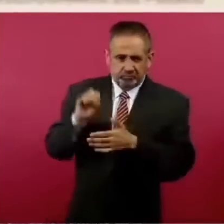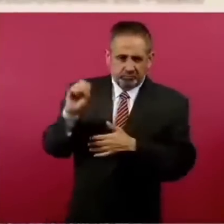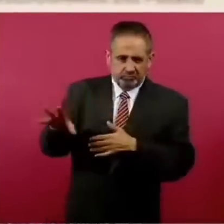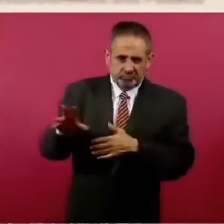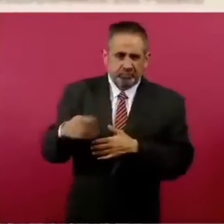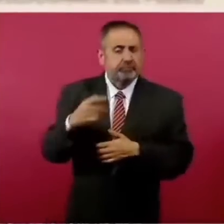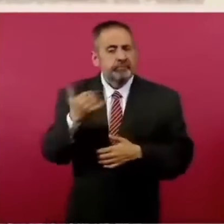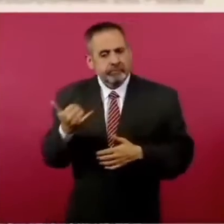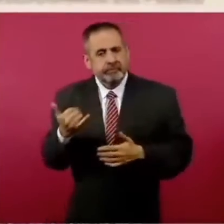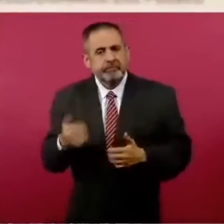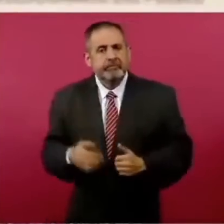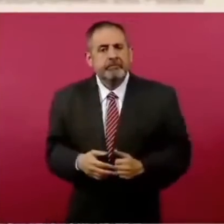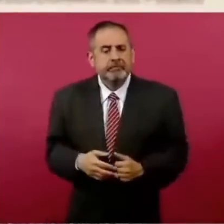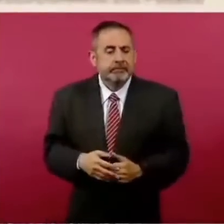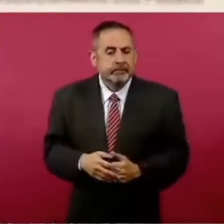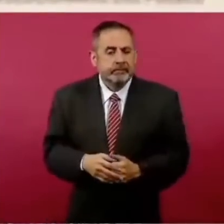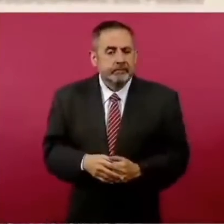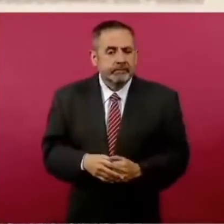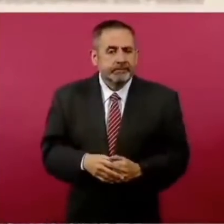Y